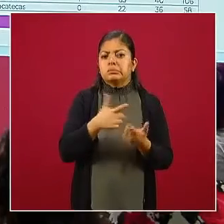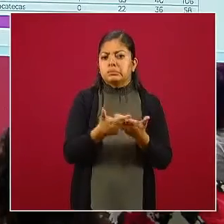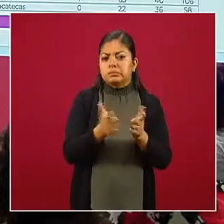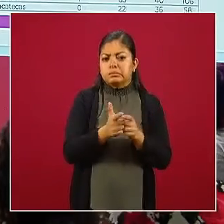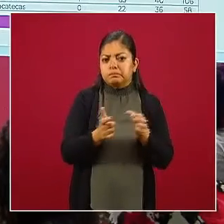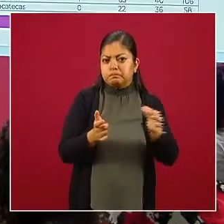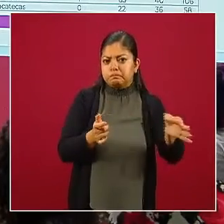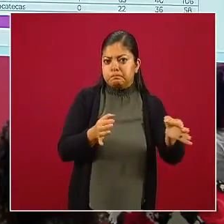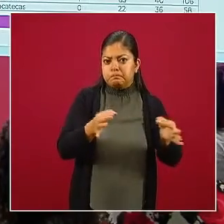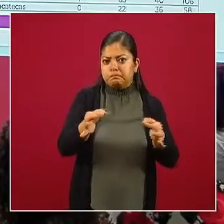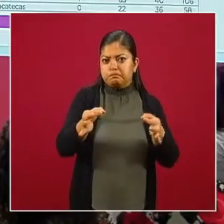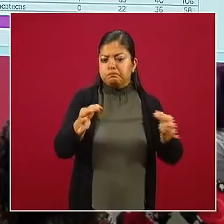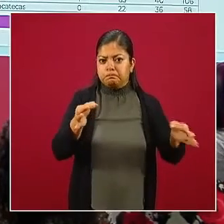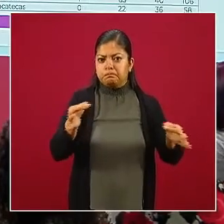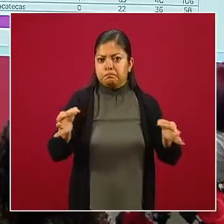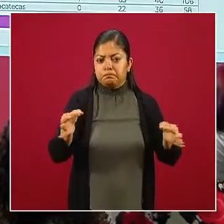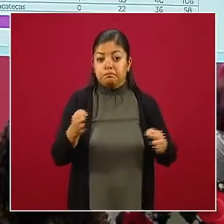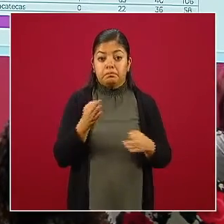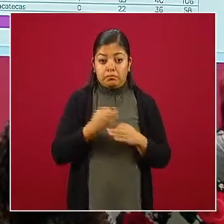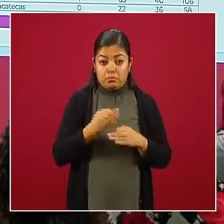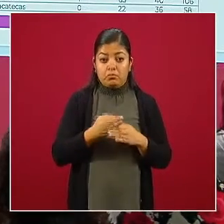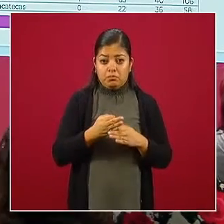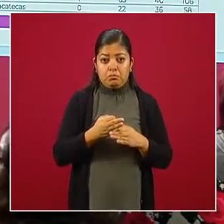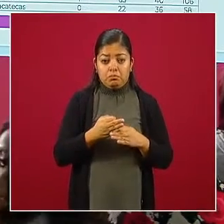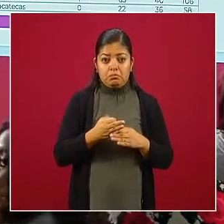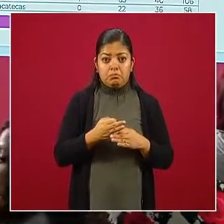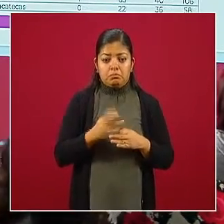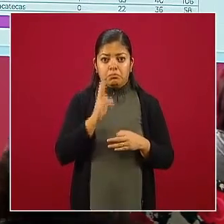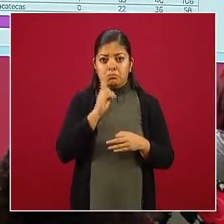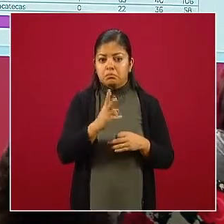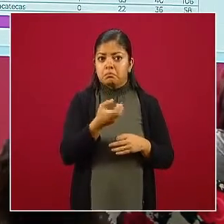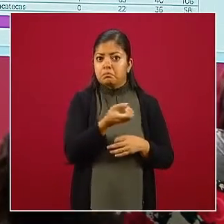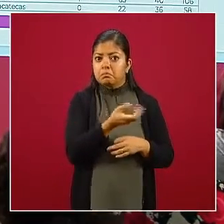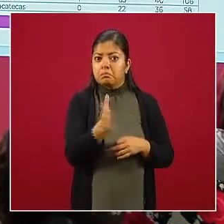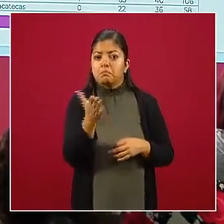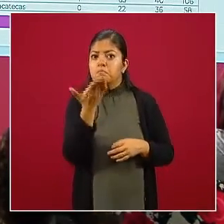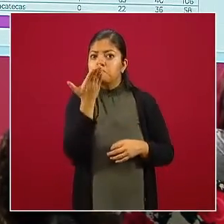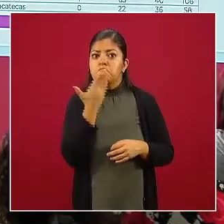en las que ha existido hasta el momento baja o nula transmisión.